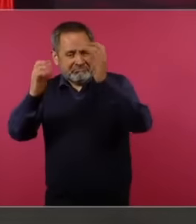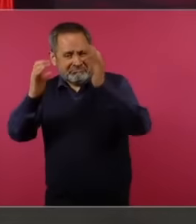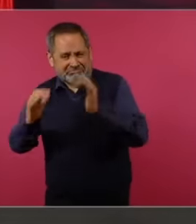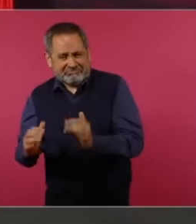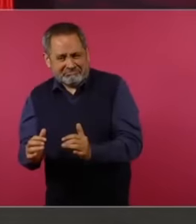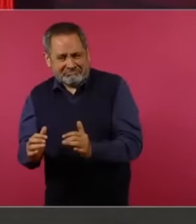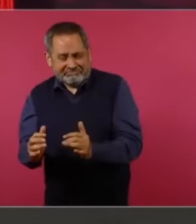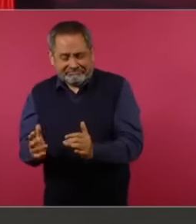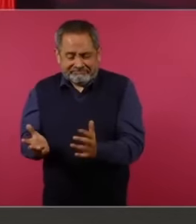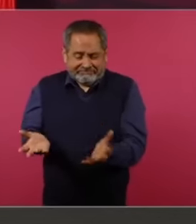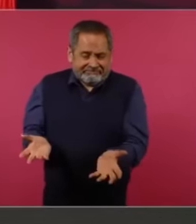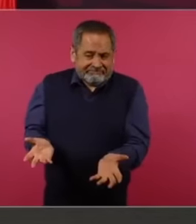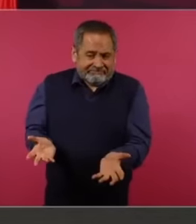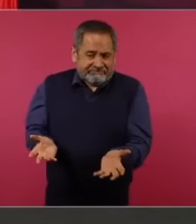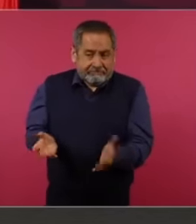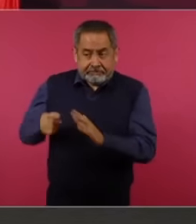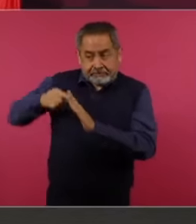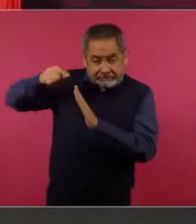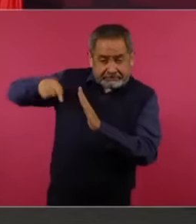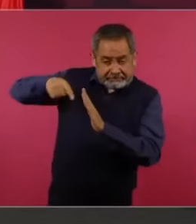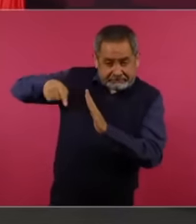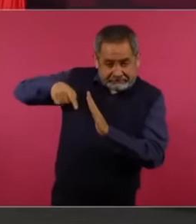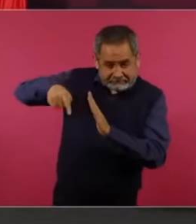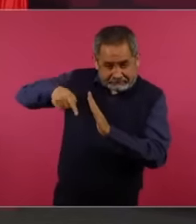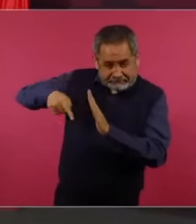aún llegando